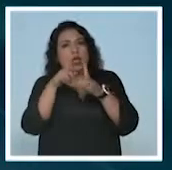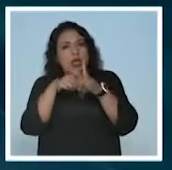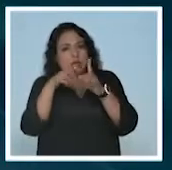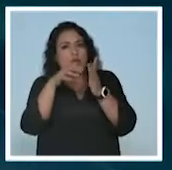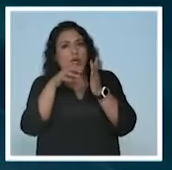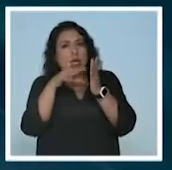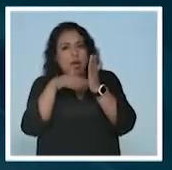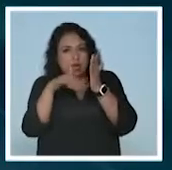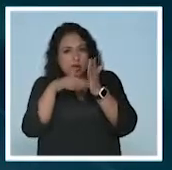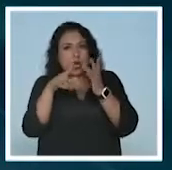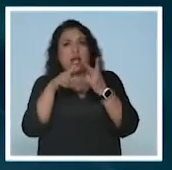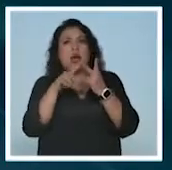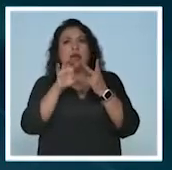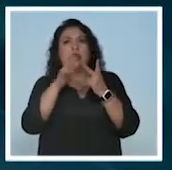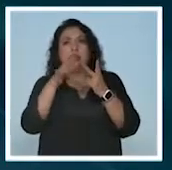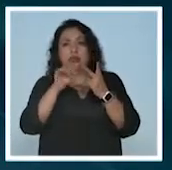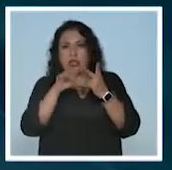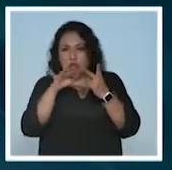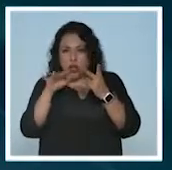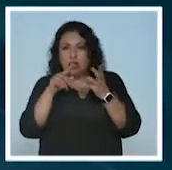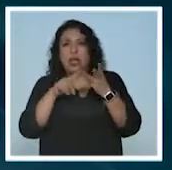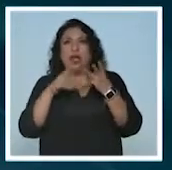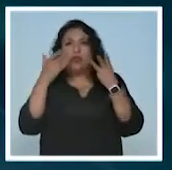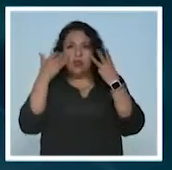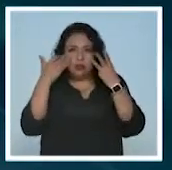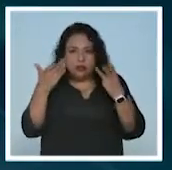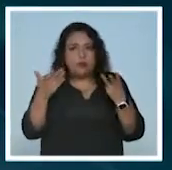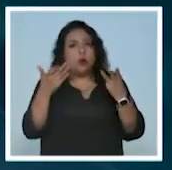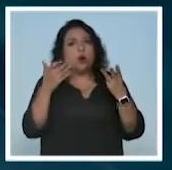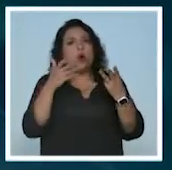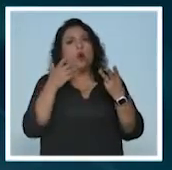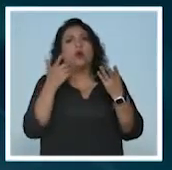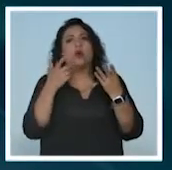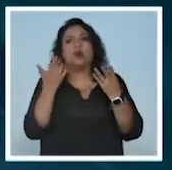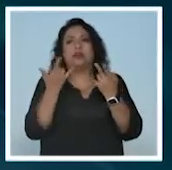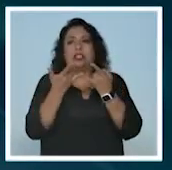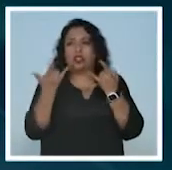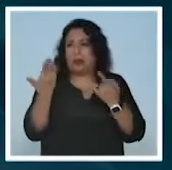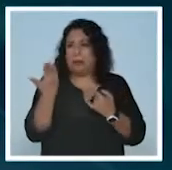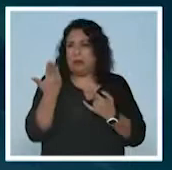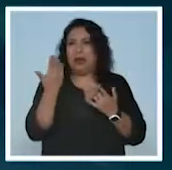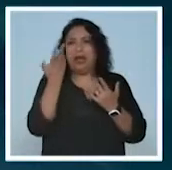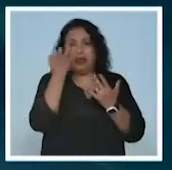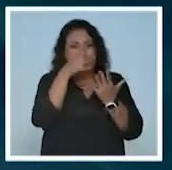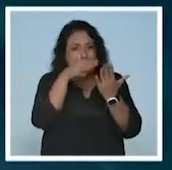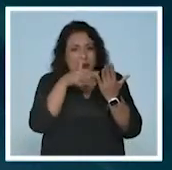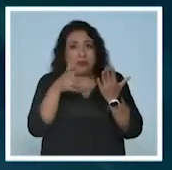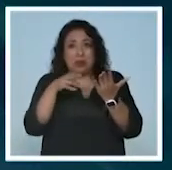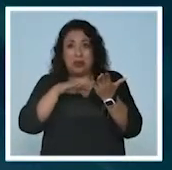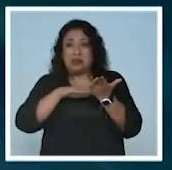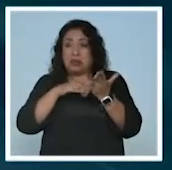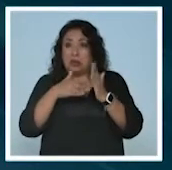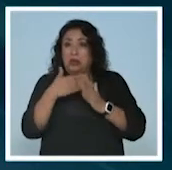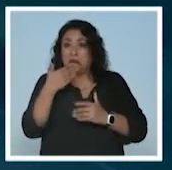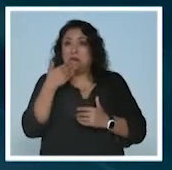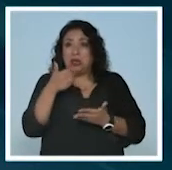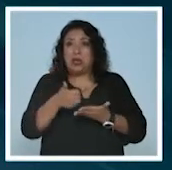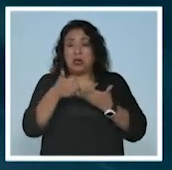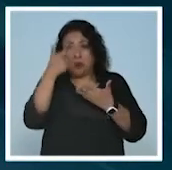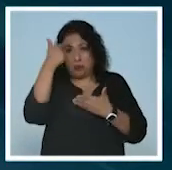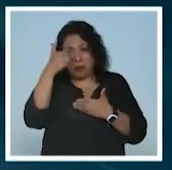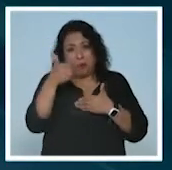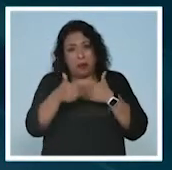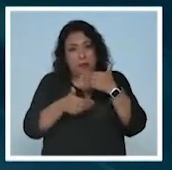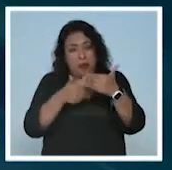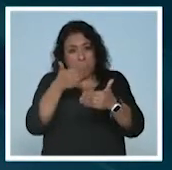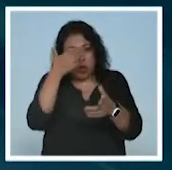literaria, hemos leído ensayo literario, hemos leído testimonio, historia reciente. Es una estrategia muy eficaz para llevarnos a